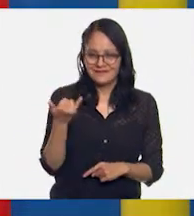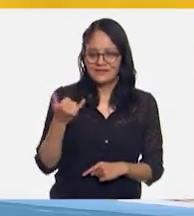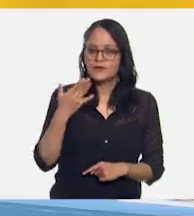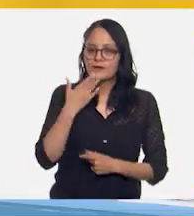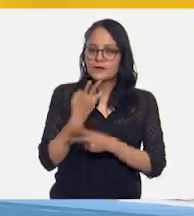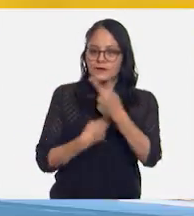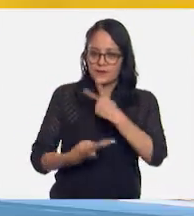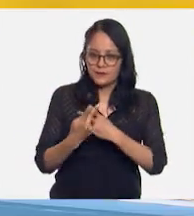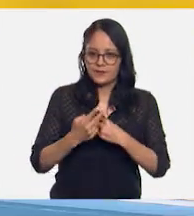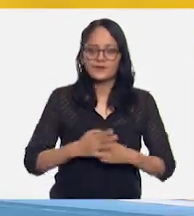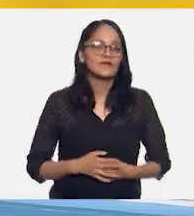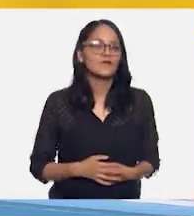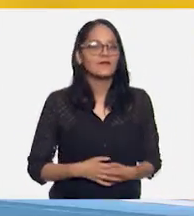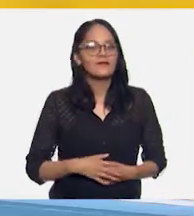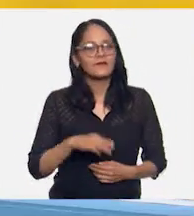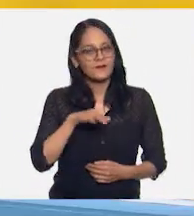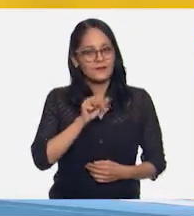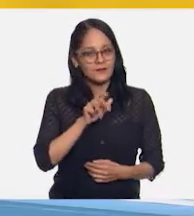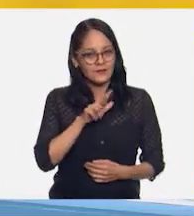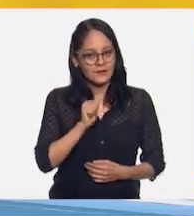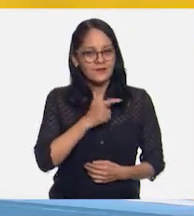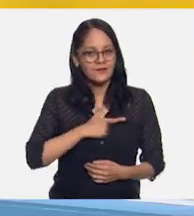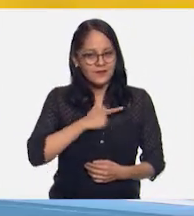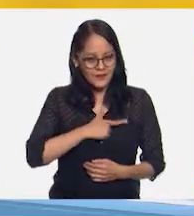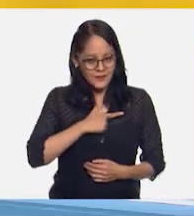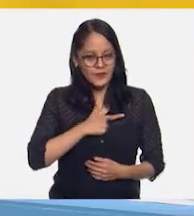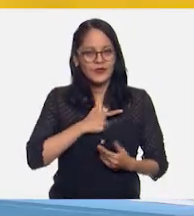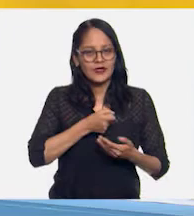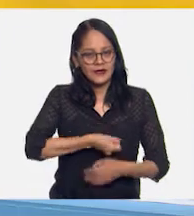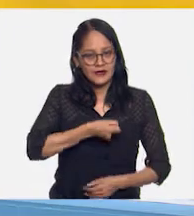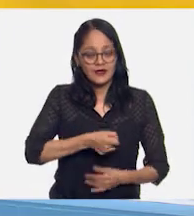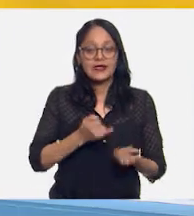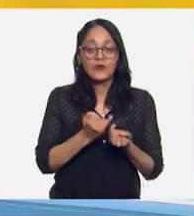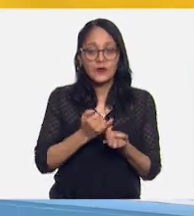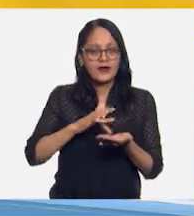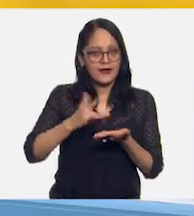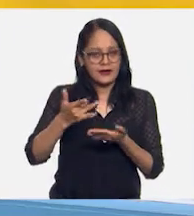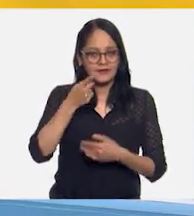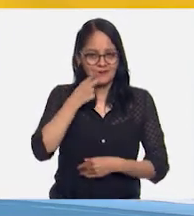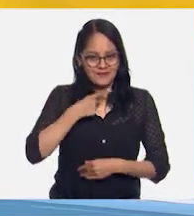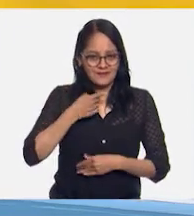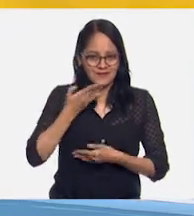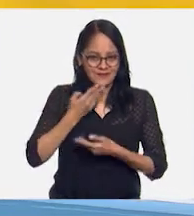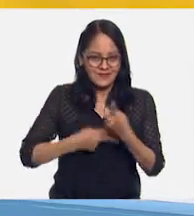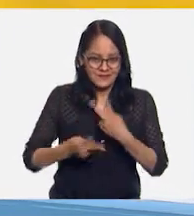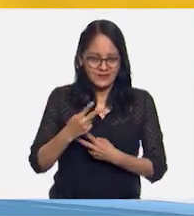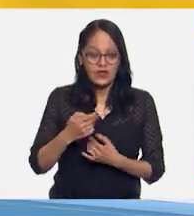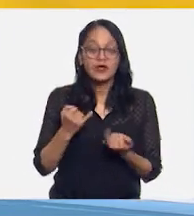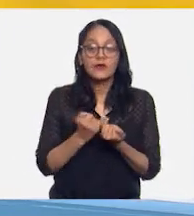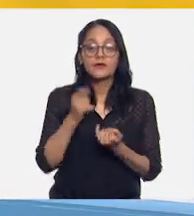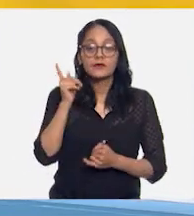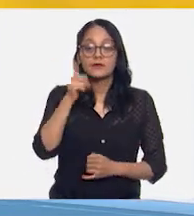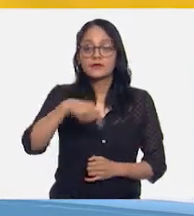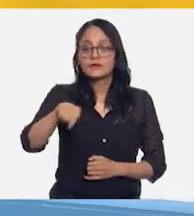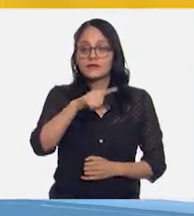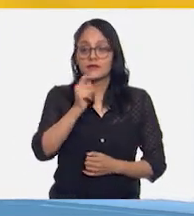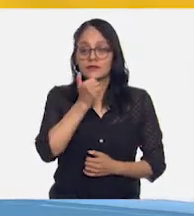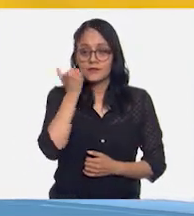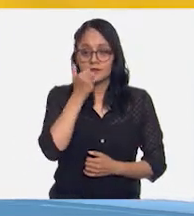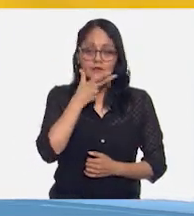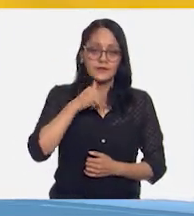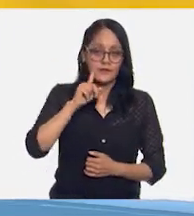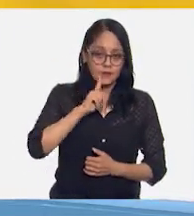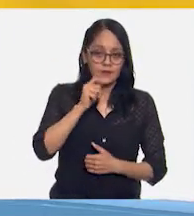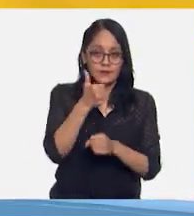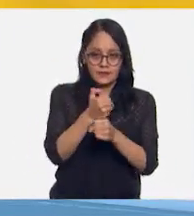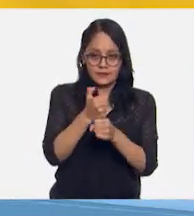Gaby. María, qué gusto saludarte. Muchas gracias por la bienvenida y espero que se encuentren de la mejor forma posible alumnas y alumnos de